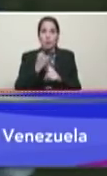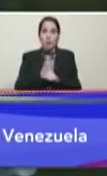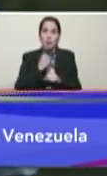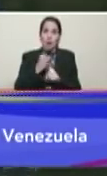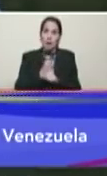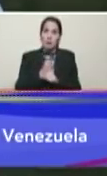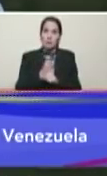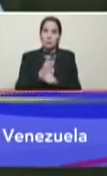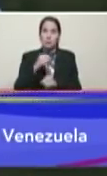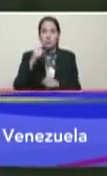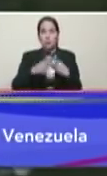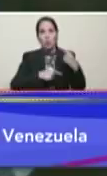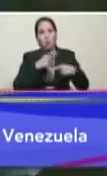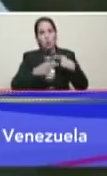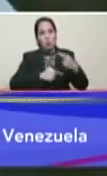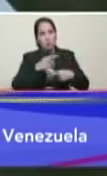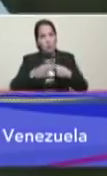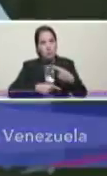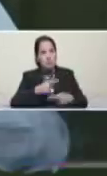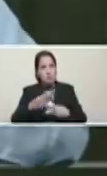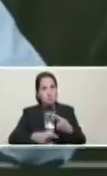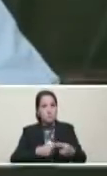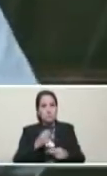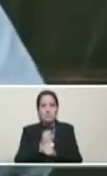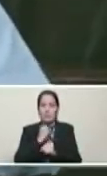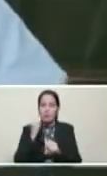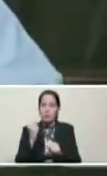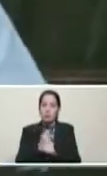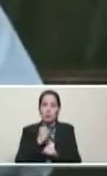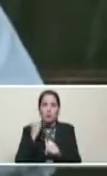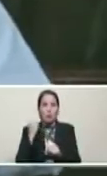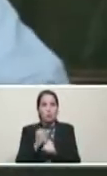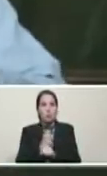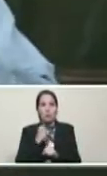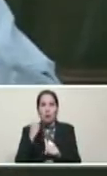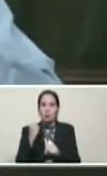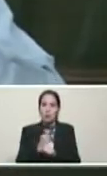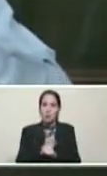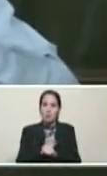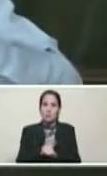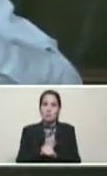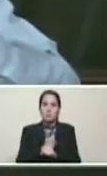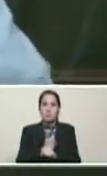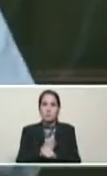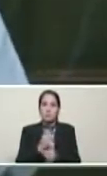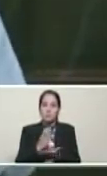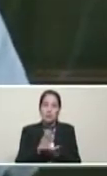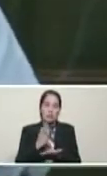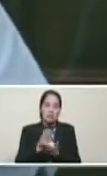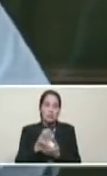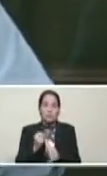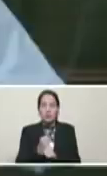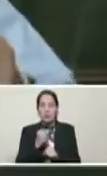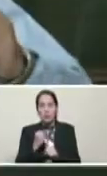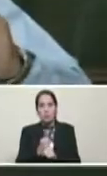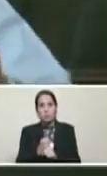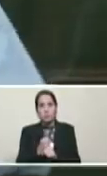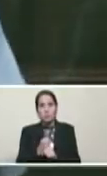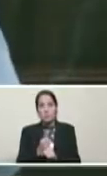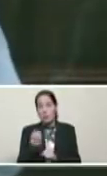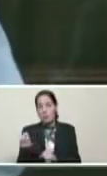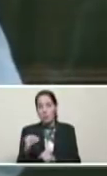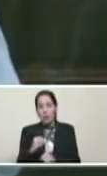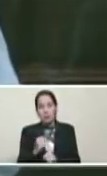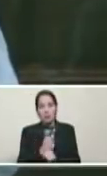trabajo diario para el trabajo permanente trabajo trabajo trabajo y siempre trabajo y más